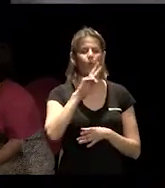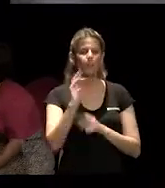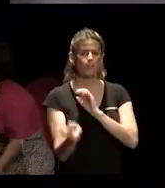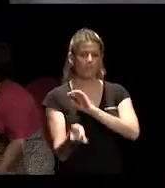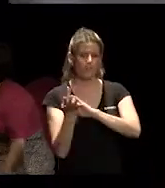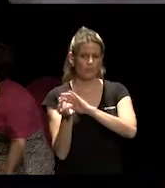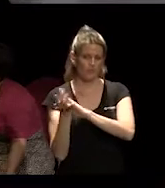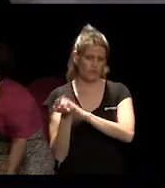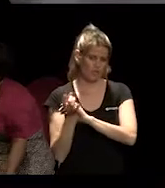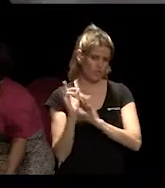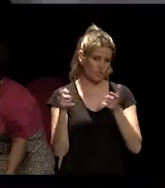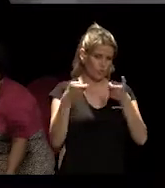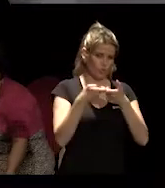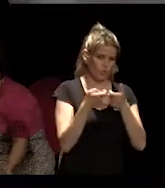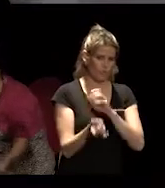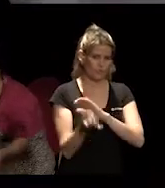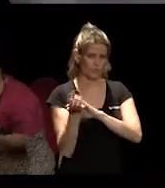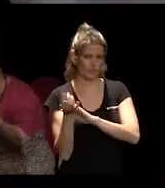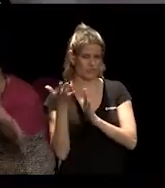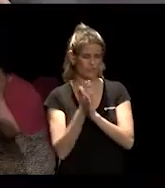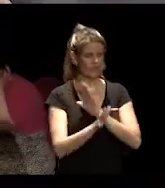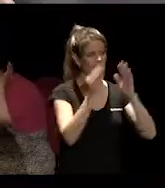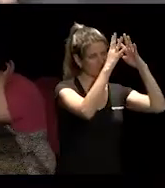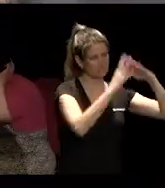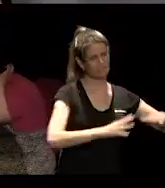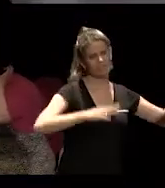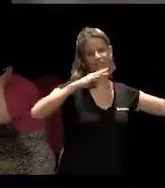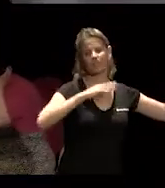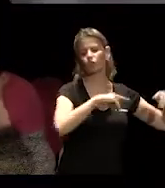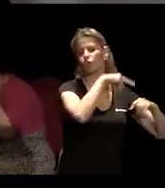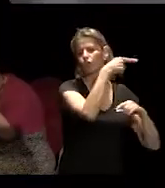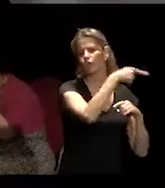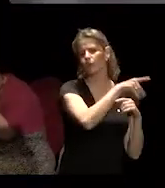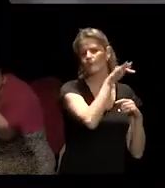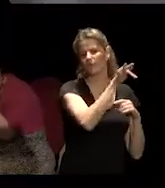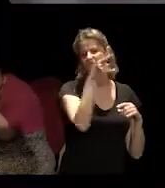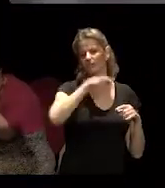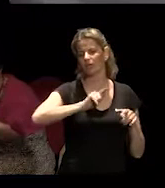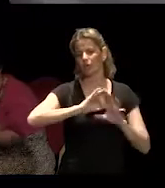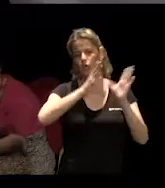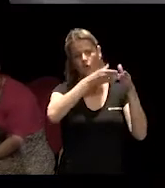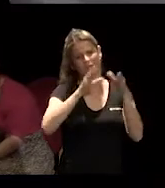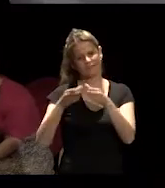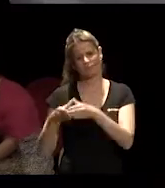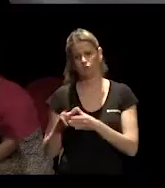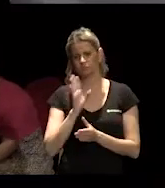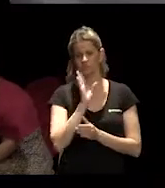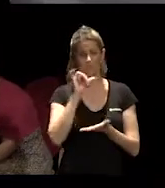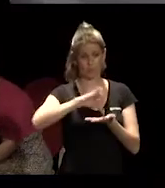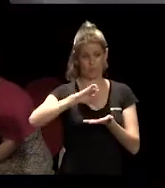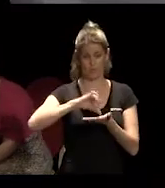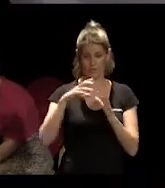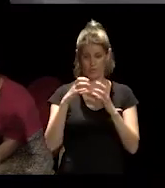coproducciones que parten del circo y se crean al mismo momento con colectivos de la misma ciudad de